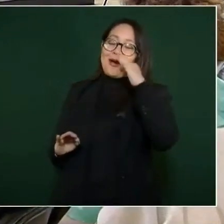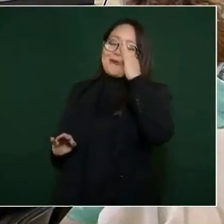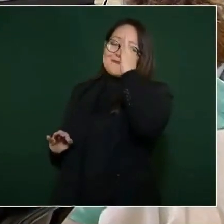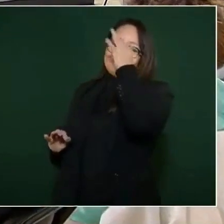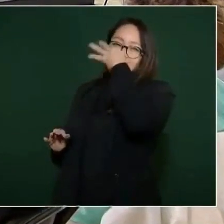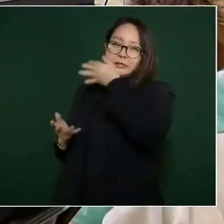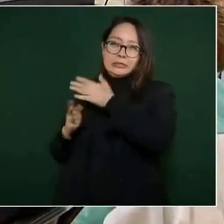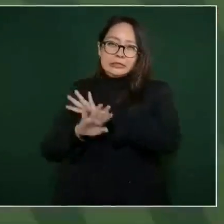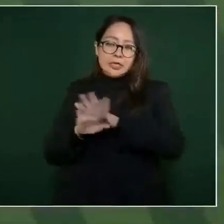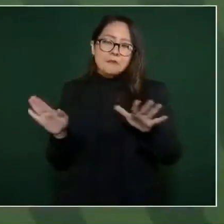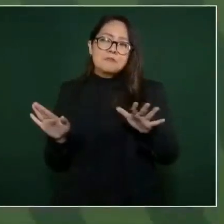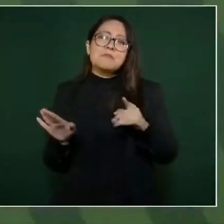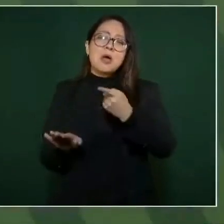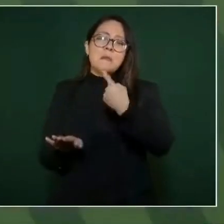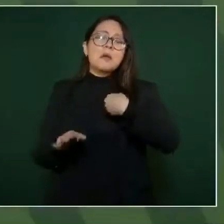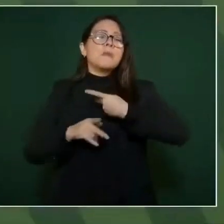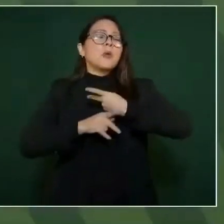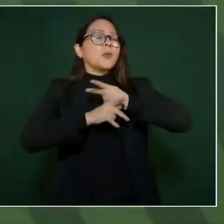Y me tuvo paciencia